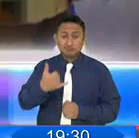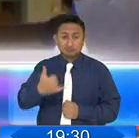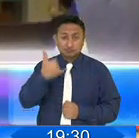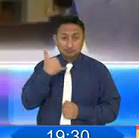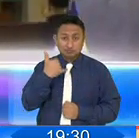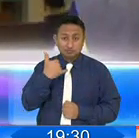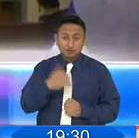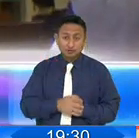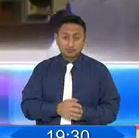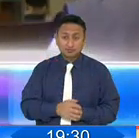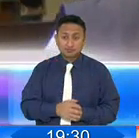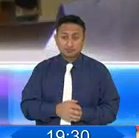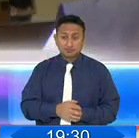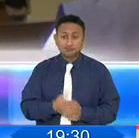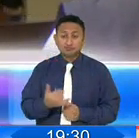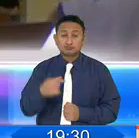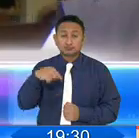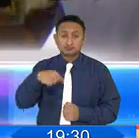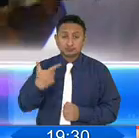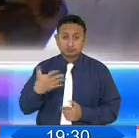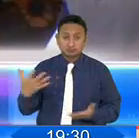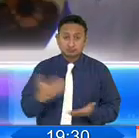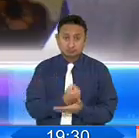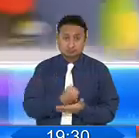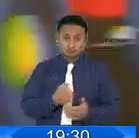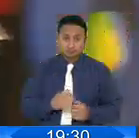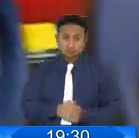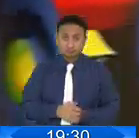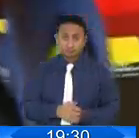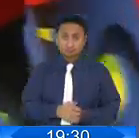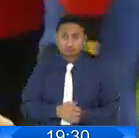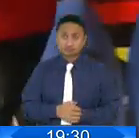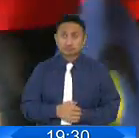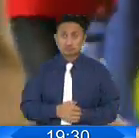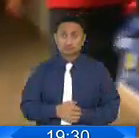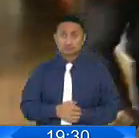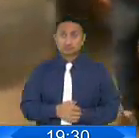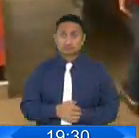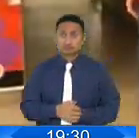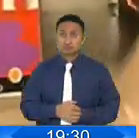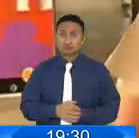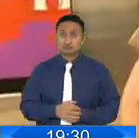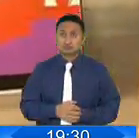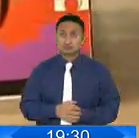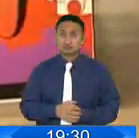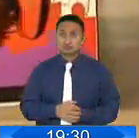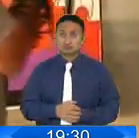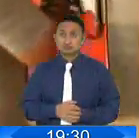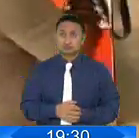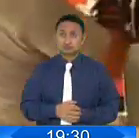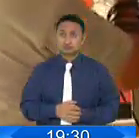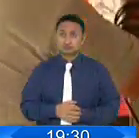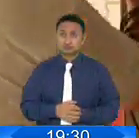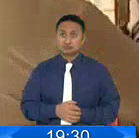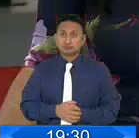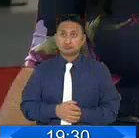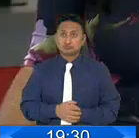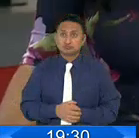celulares que fueron, en este caso, decomisados a los procesados. Informó José